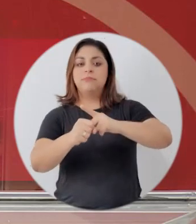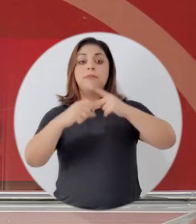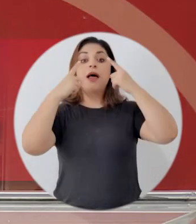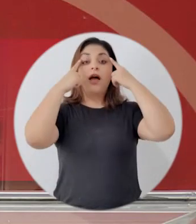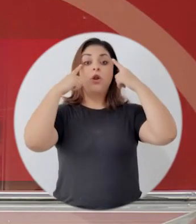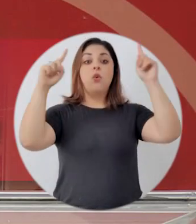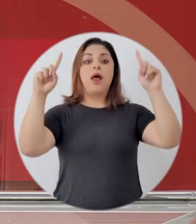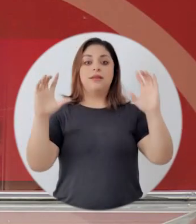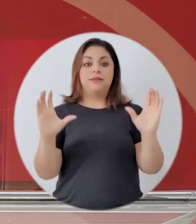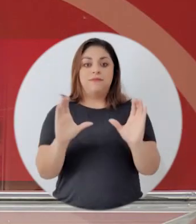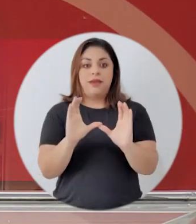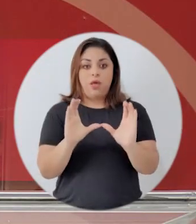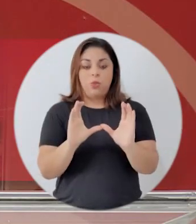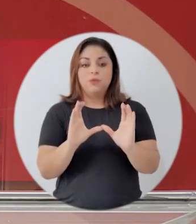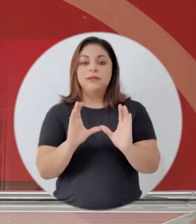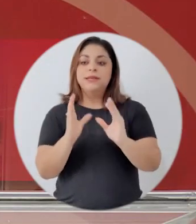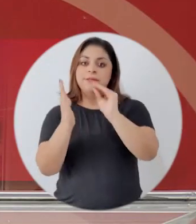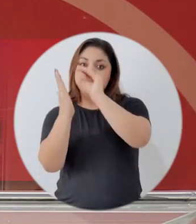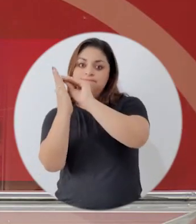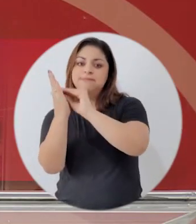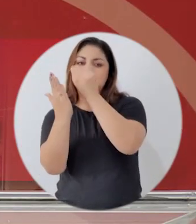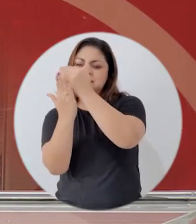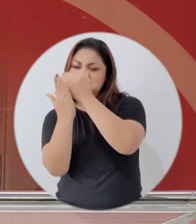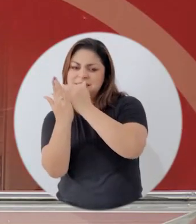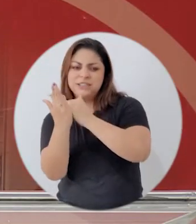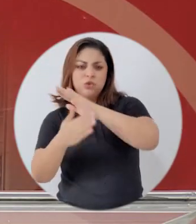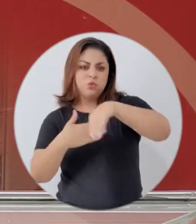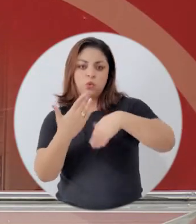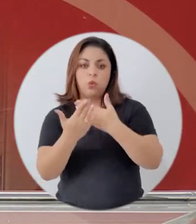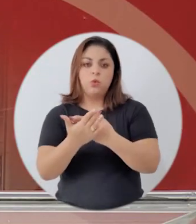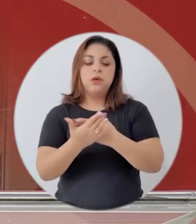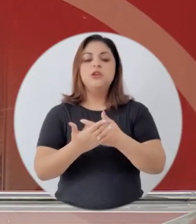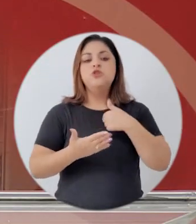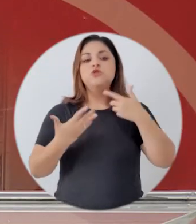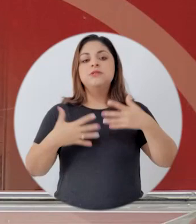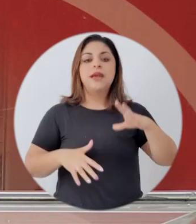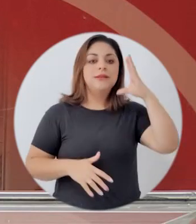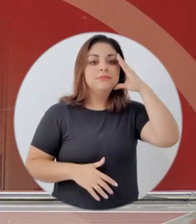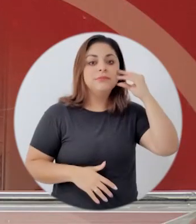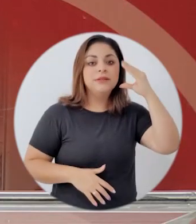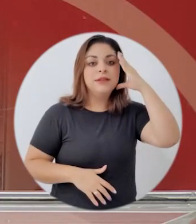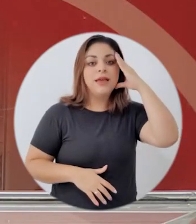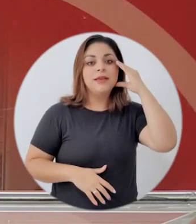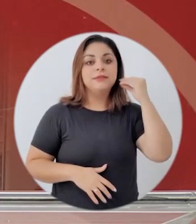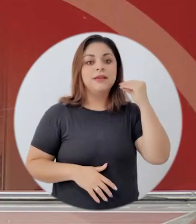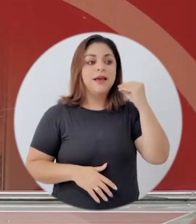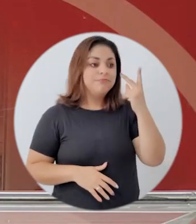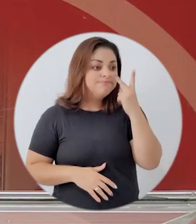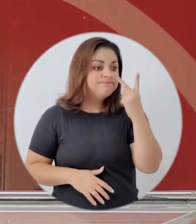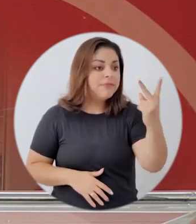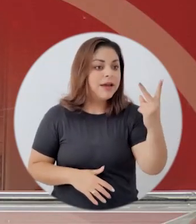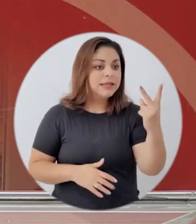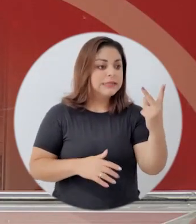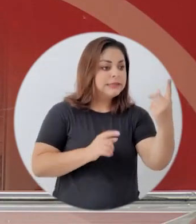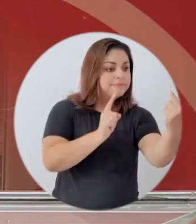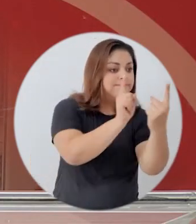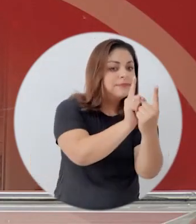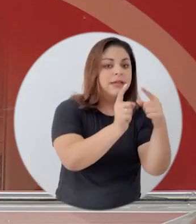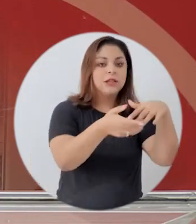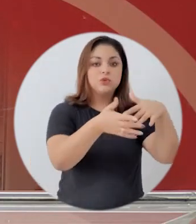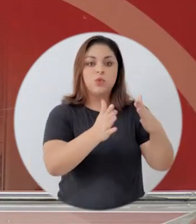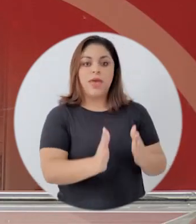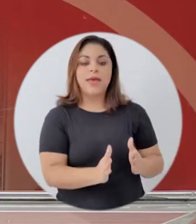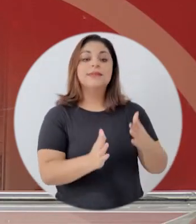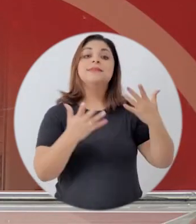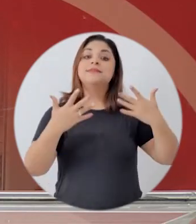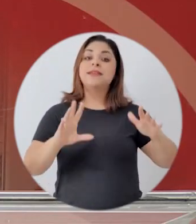pueda obtener reconocimiento y para poder hacer el levantamiento del inventario. Y también he tenido la experiencia de ya toparme con algunos